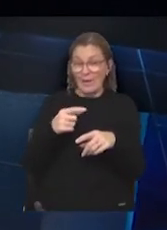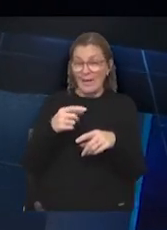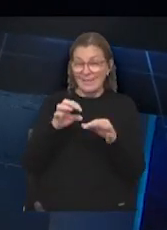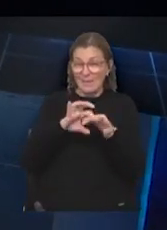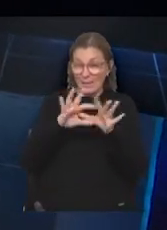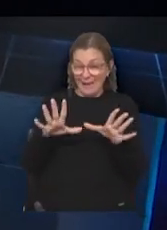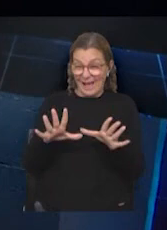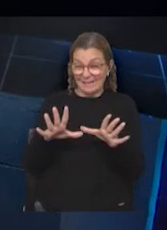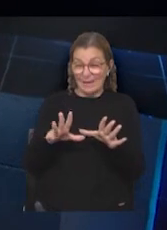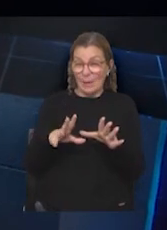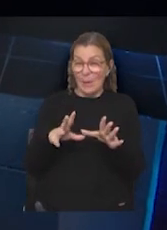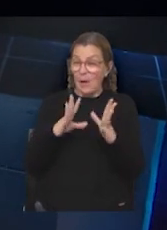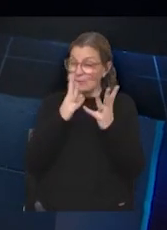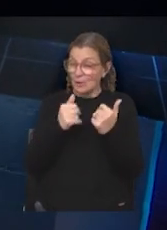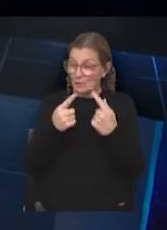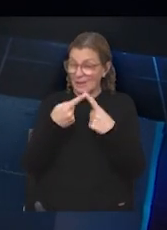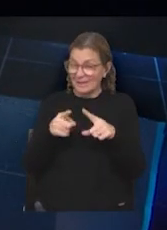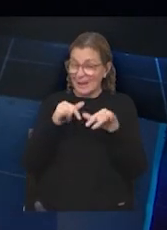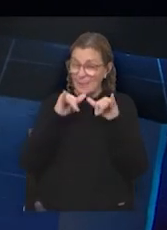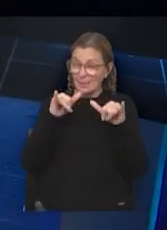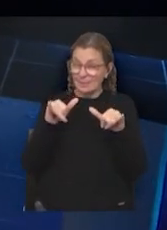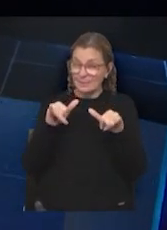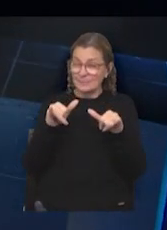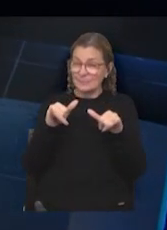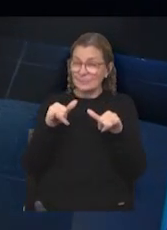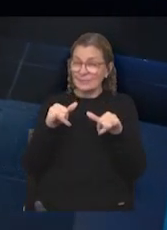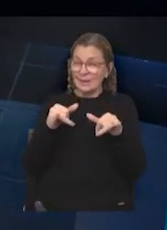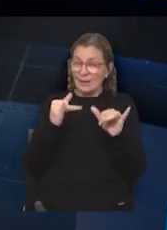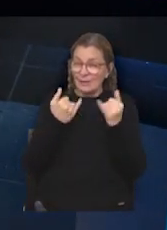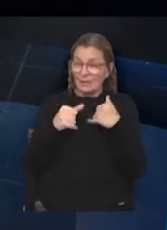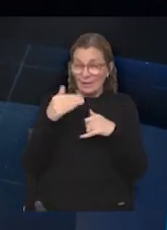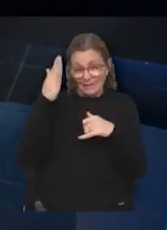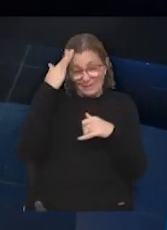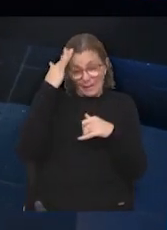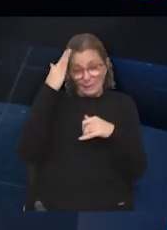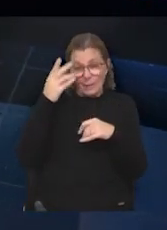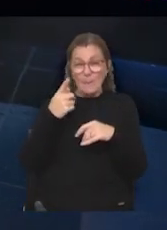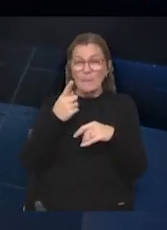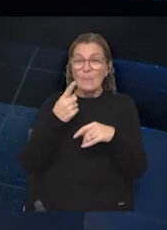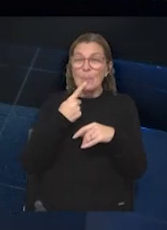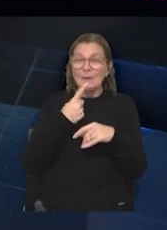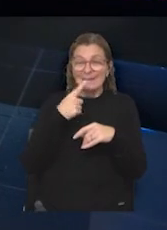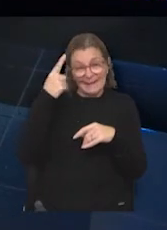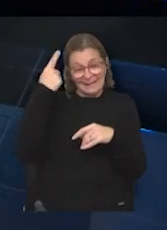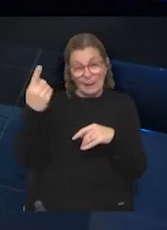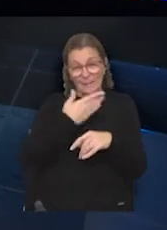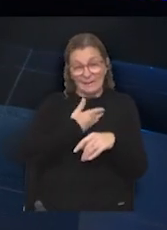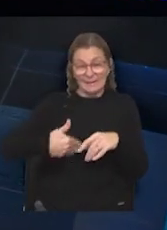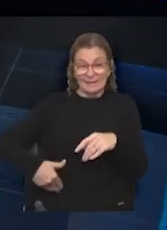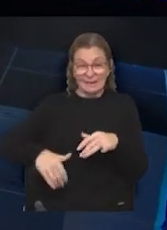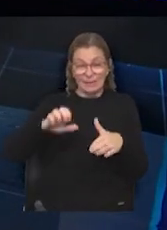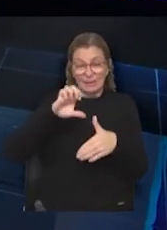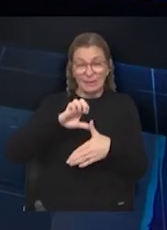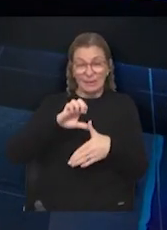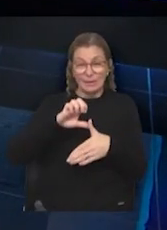democracia oficial en estrategia audace campaña 11 asal en asunto Infantería tierra Peón en política internacional y presedente para latinoamérica y el Caribe